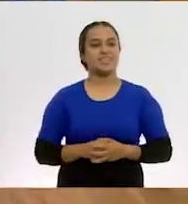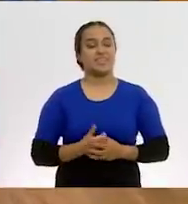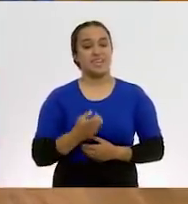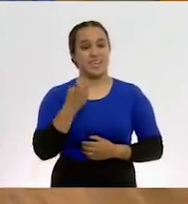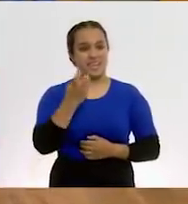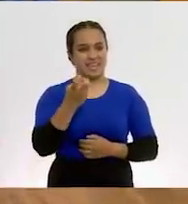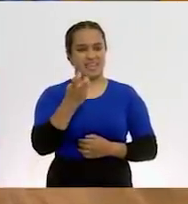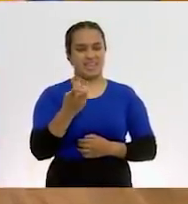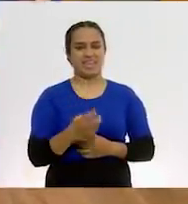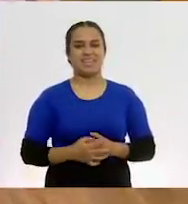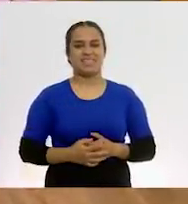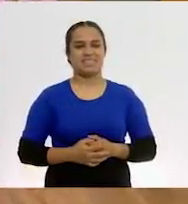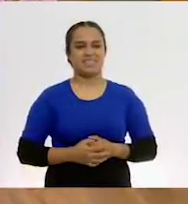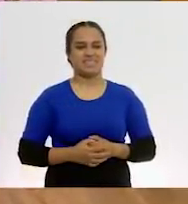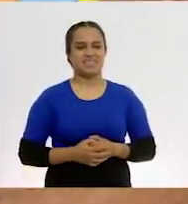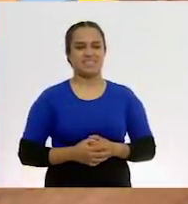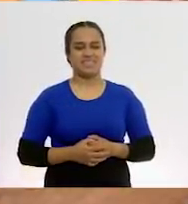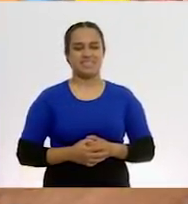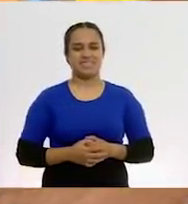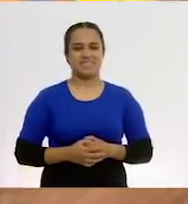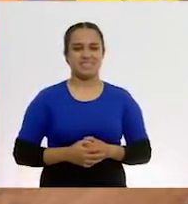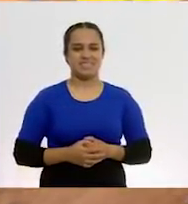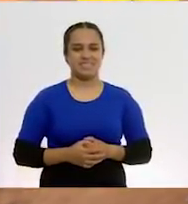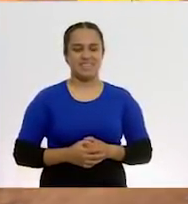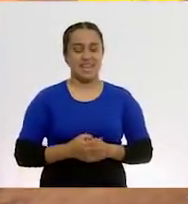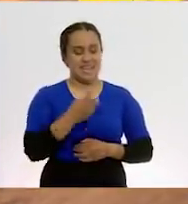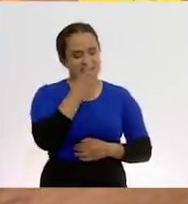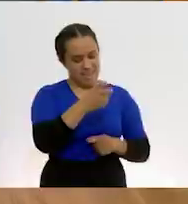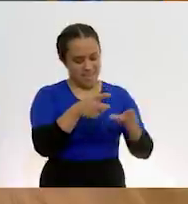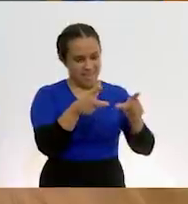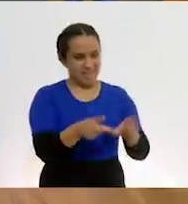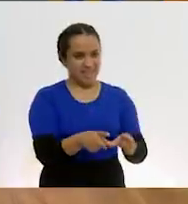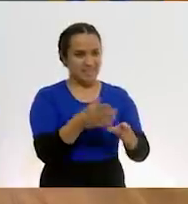Esa acción. Donde tú quieras. Es exactamente.